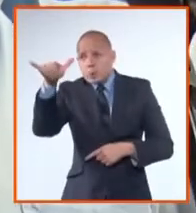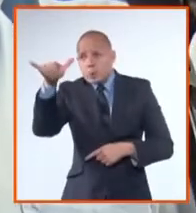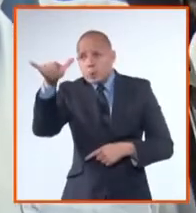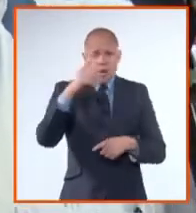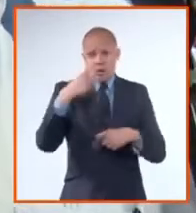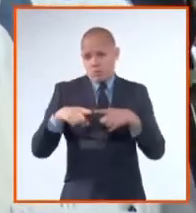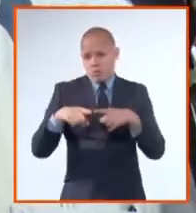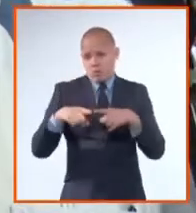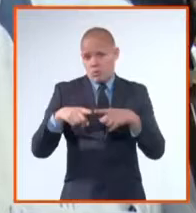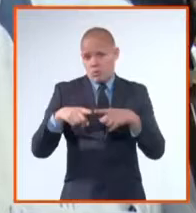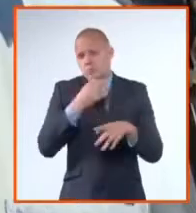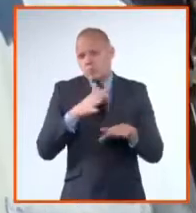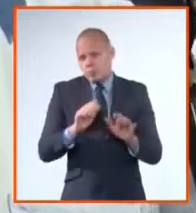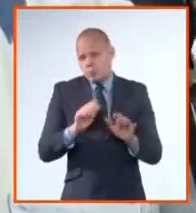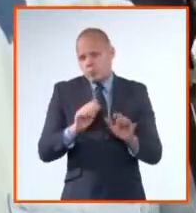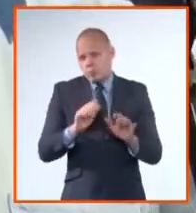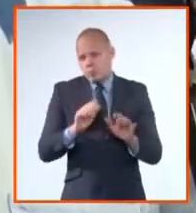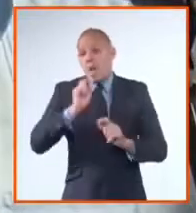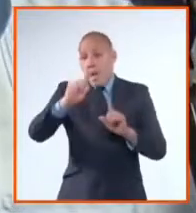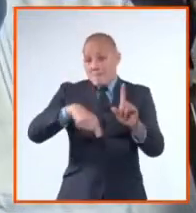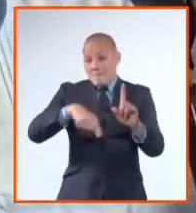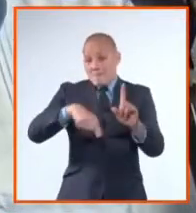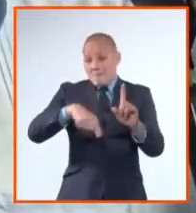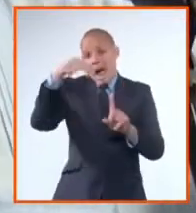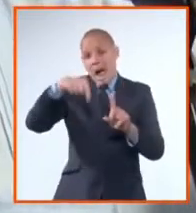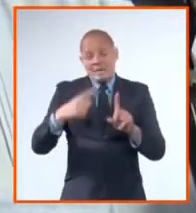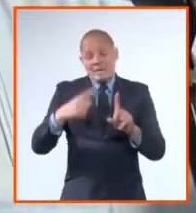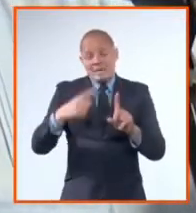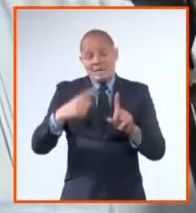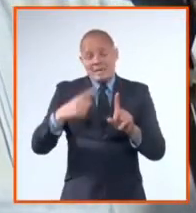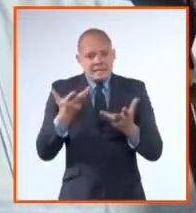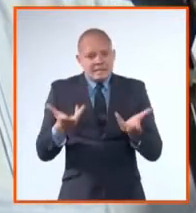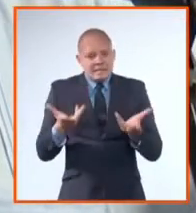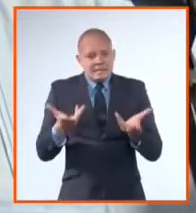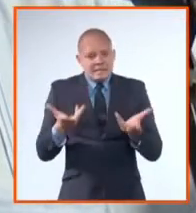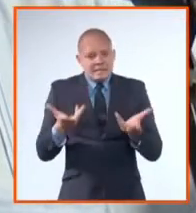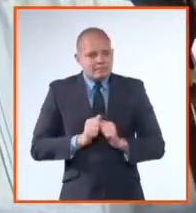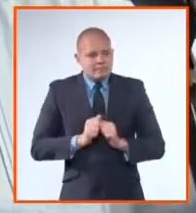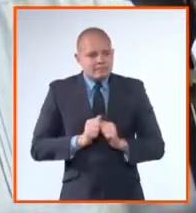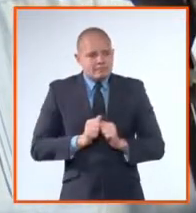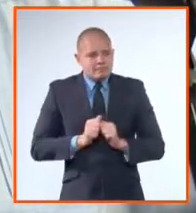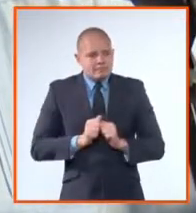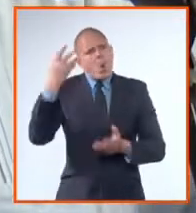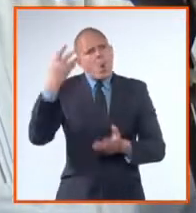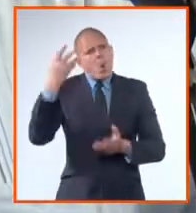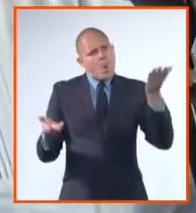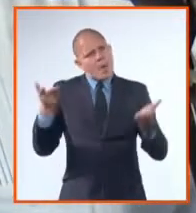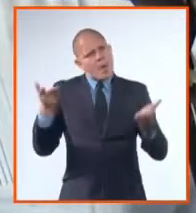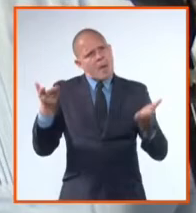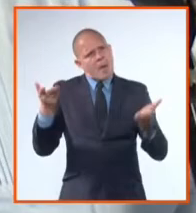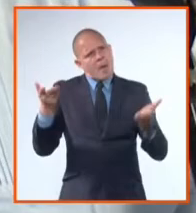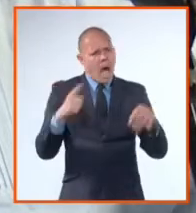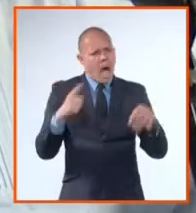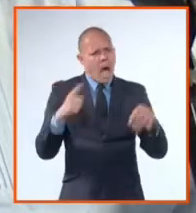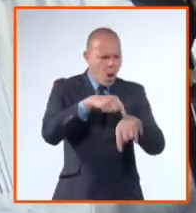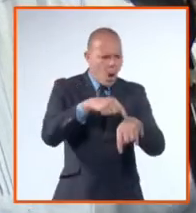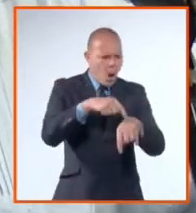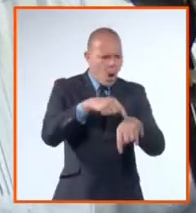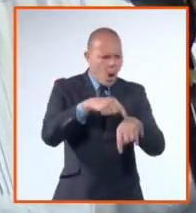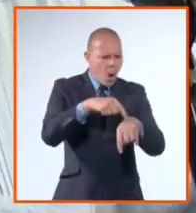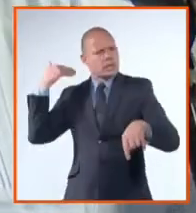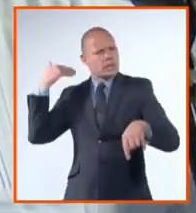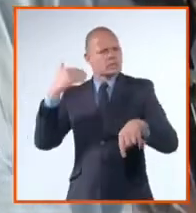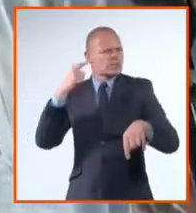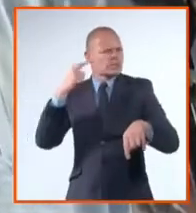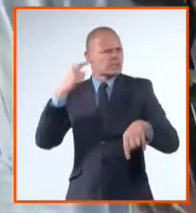también crean condiciones políticas, porque yo creo que como nunca la ciencia